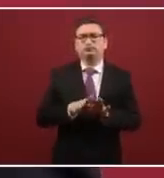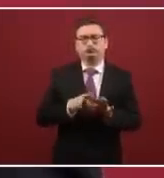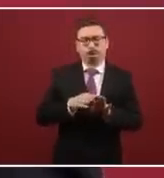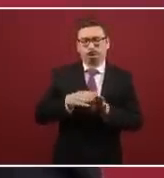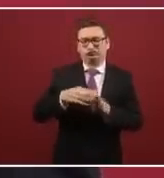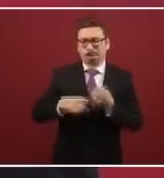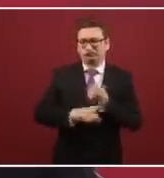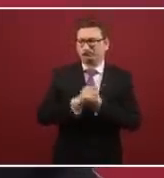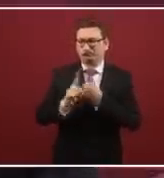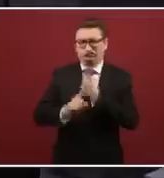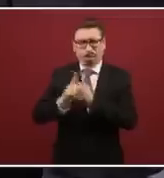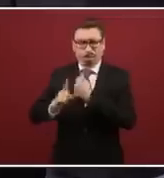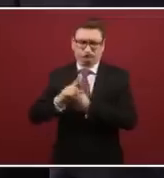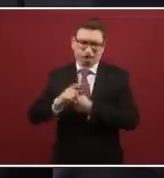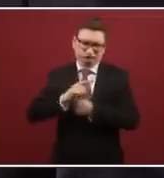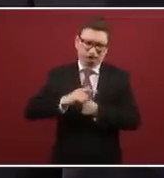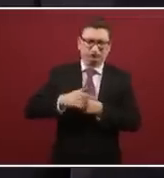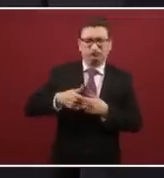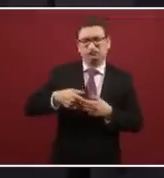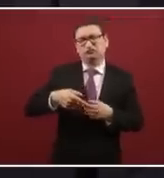delincuencia, es decir,